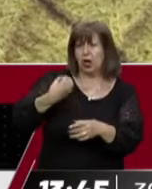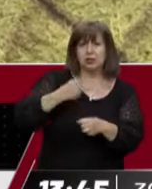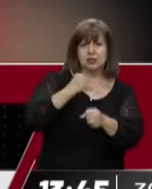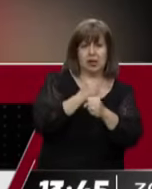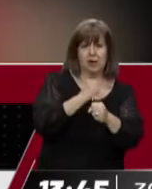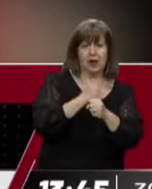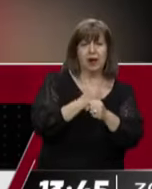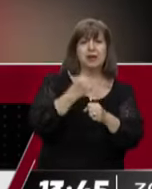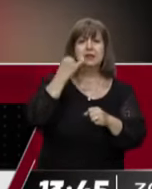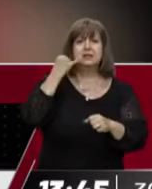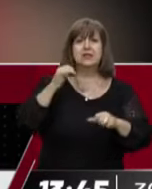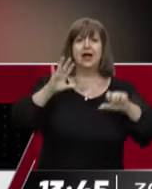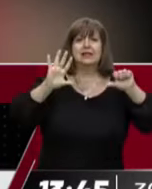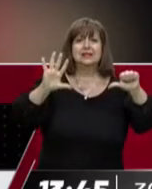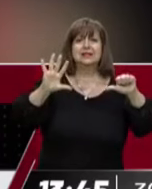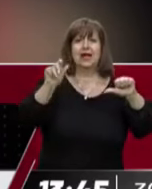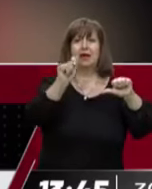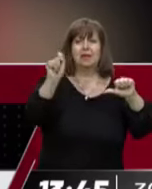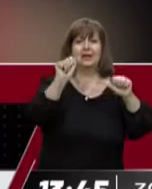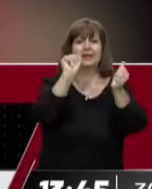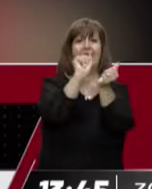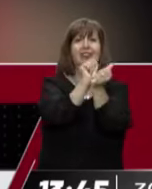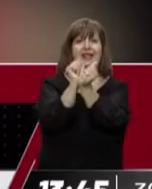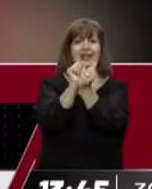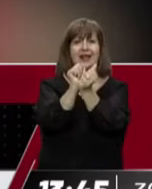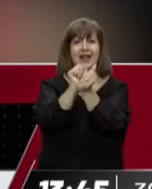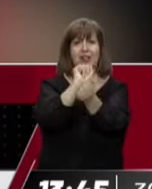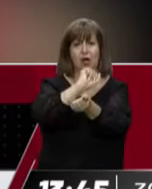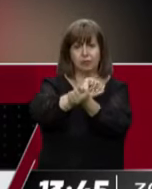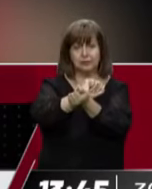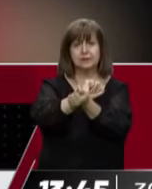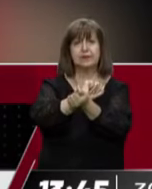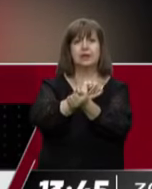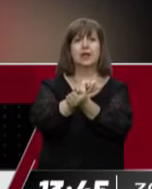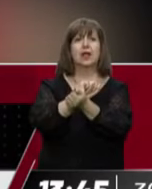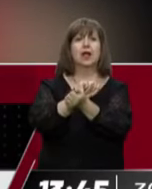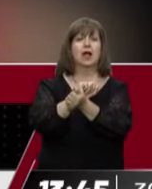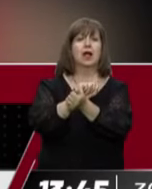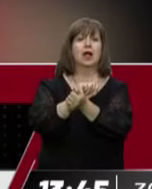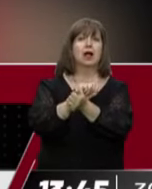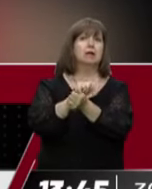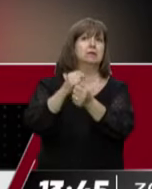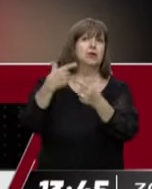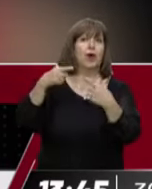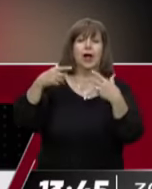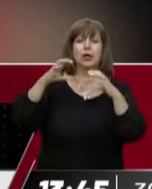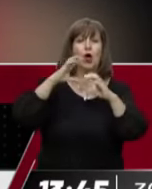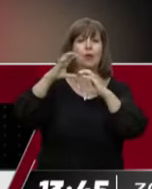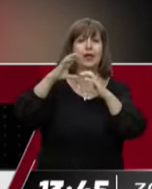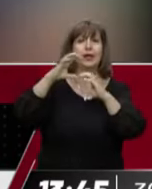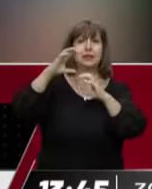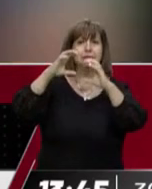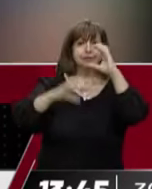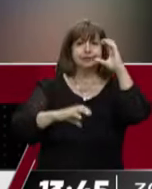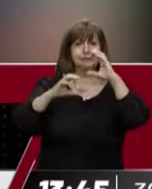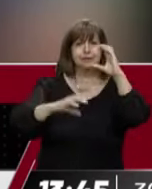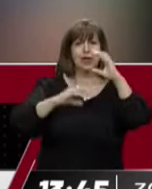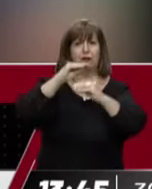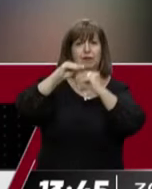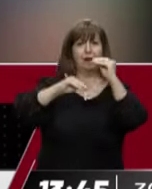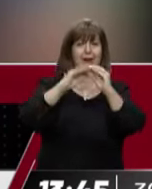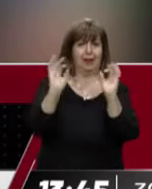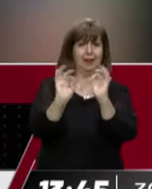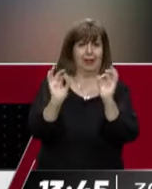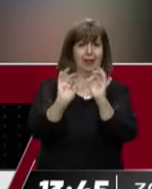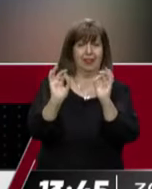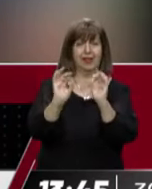6 meses han transcurrido de este hecho. Alejo está incomunicado con su familia, que desde el departamento